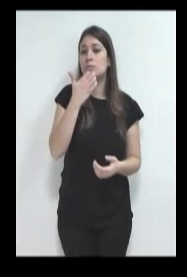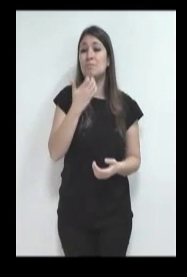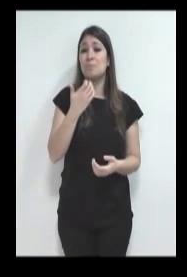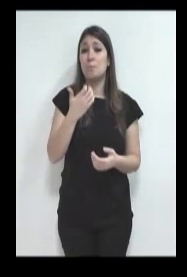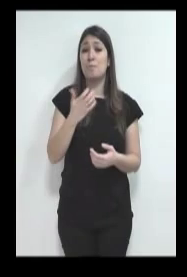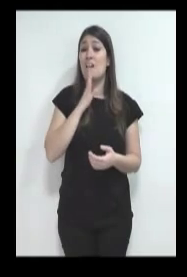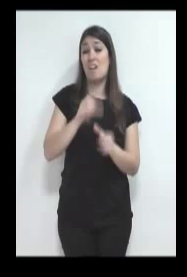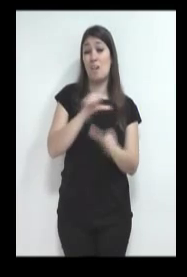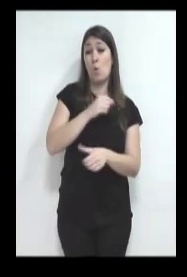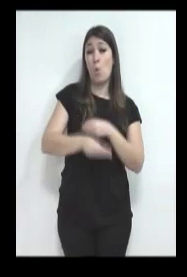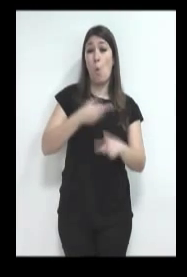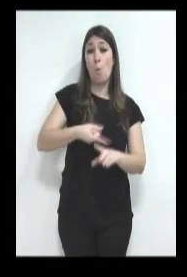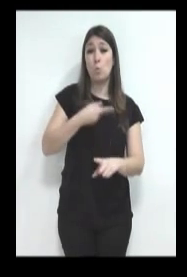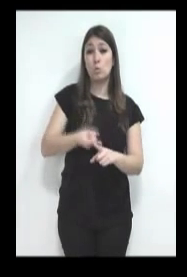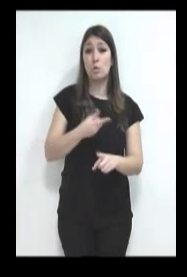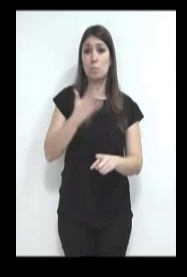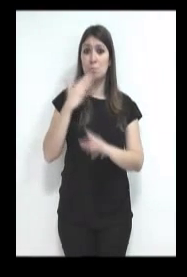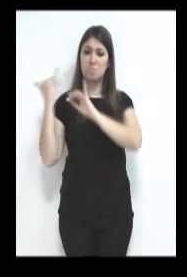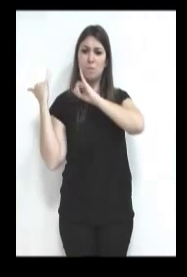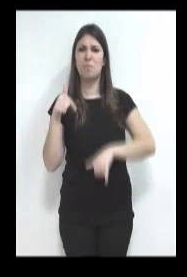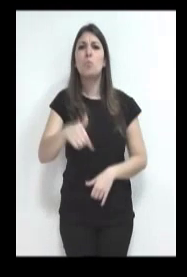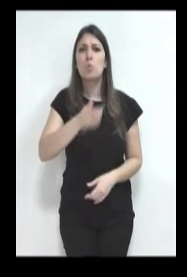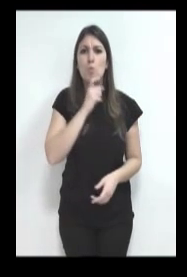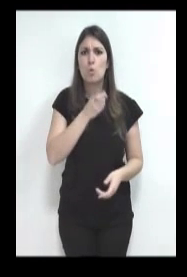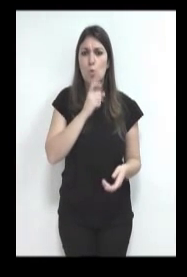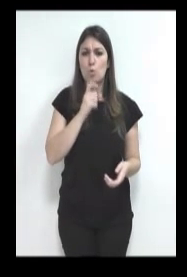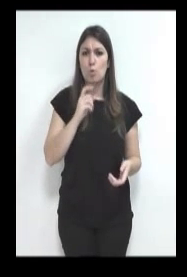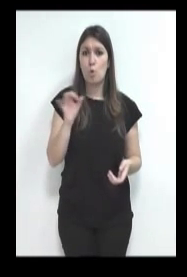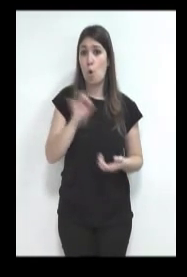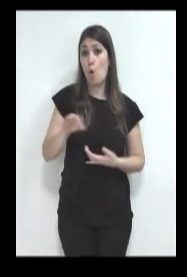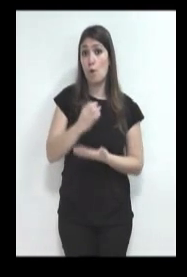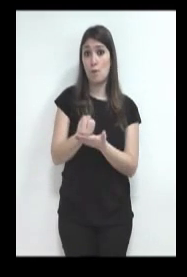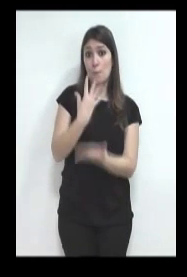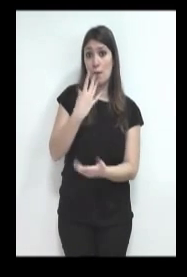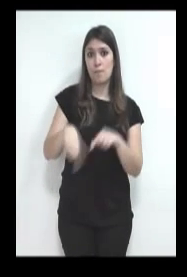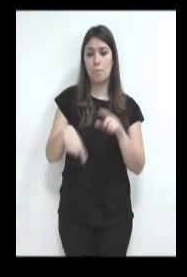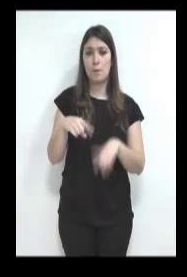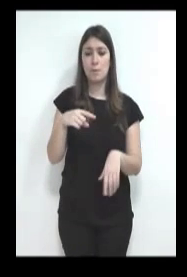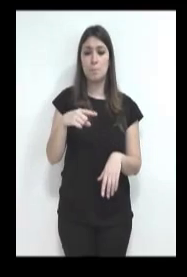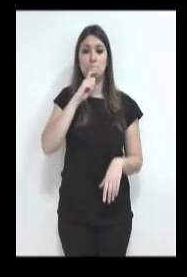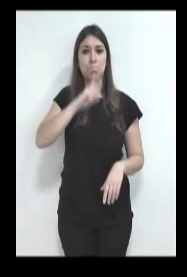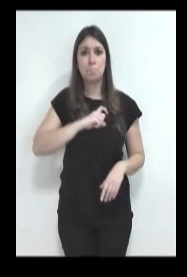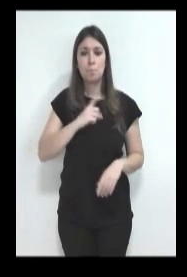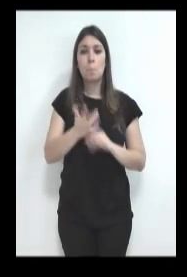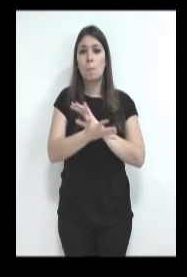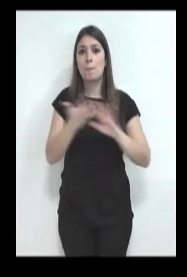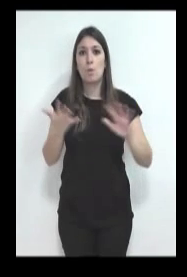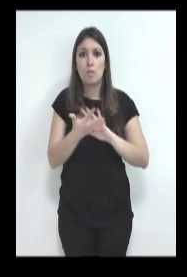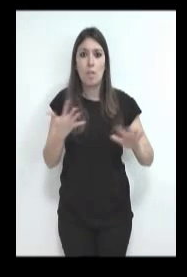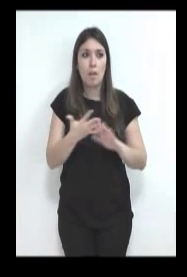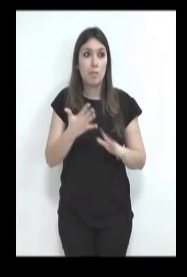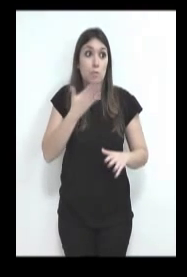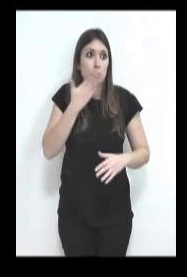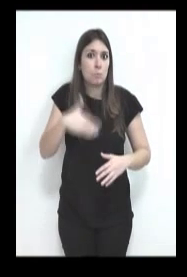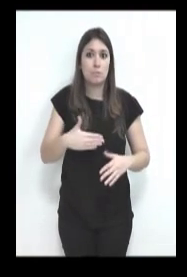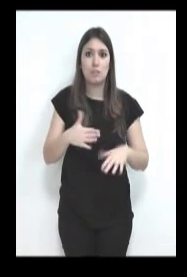veníamos utilizando para llegar hasta aquí, de una información en la que te indica a la velocidad media que